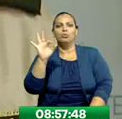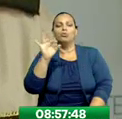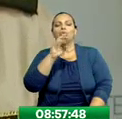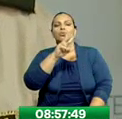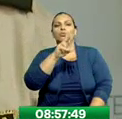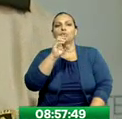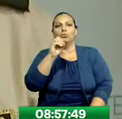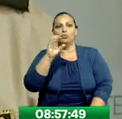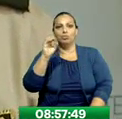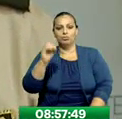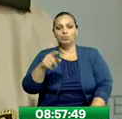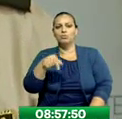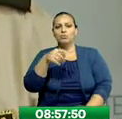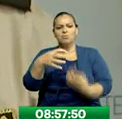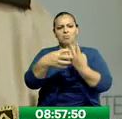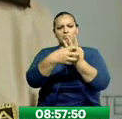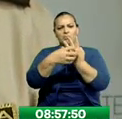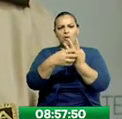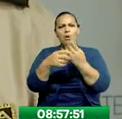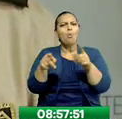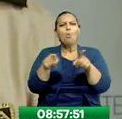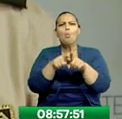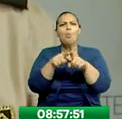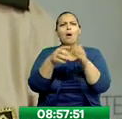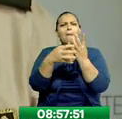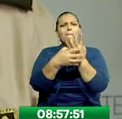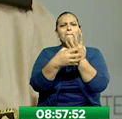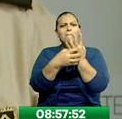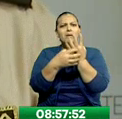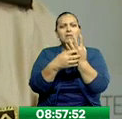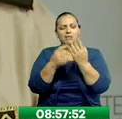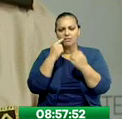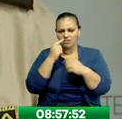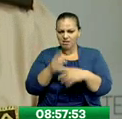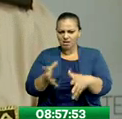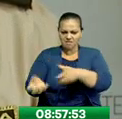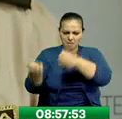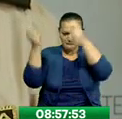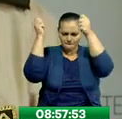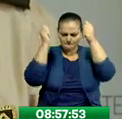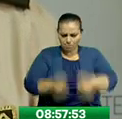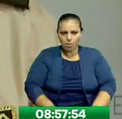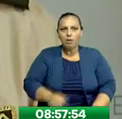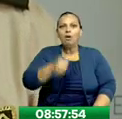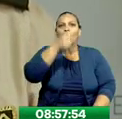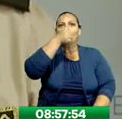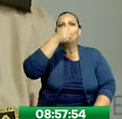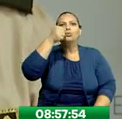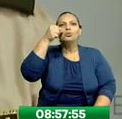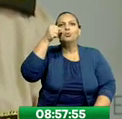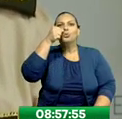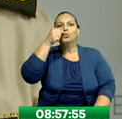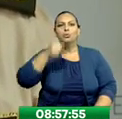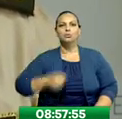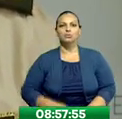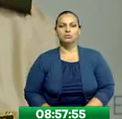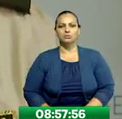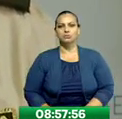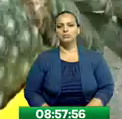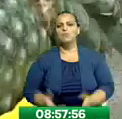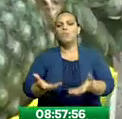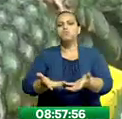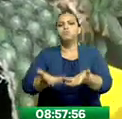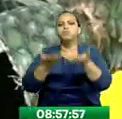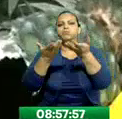similares características a una piña, en cuyo interior se encontraban camuflados alrededor de un kilo de